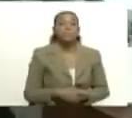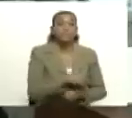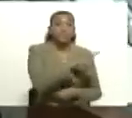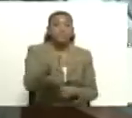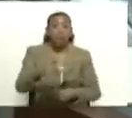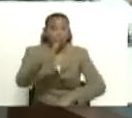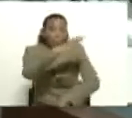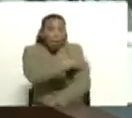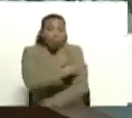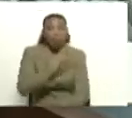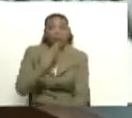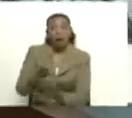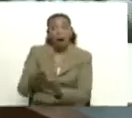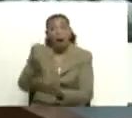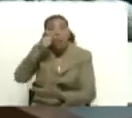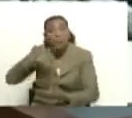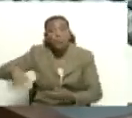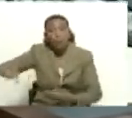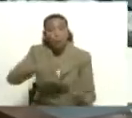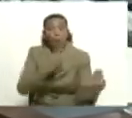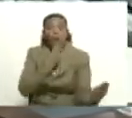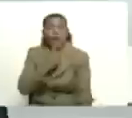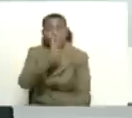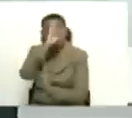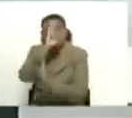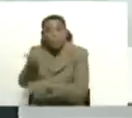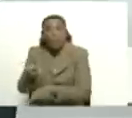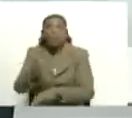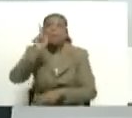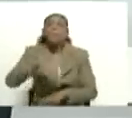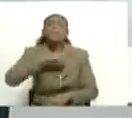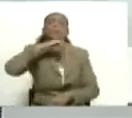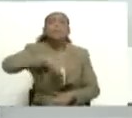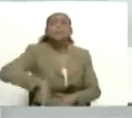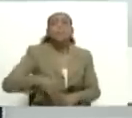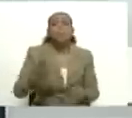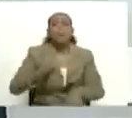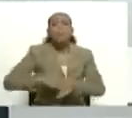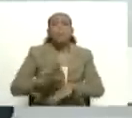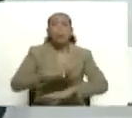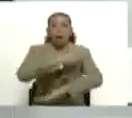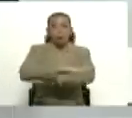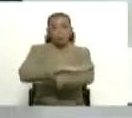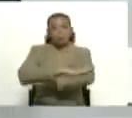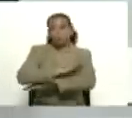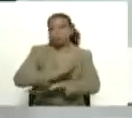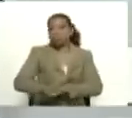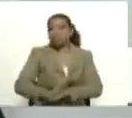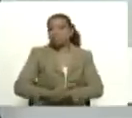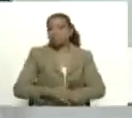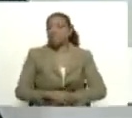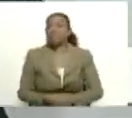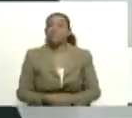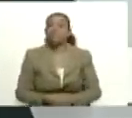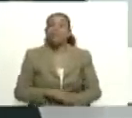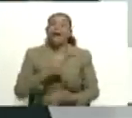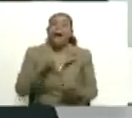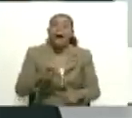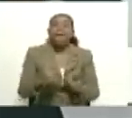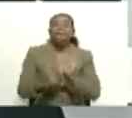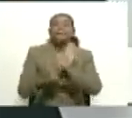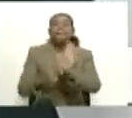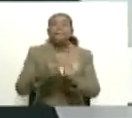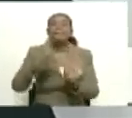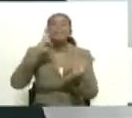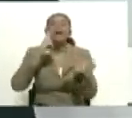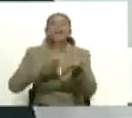Al pueblo, ante el pueblo y ante la historia. Ahora, hay una verdad que hay que